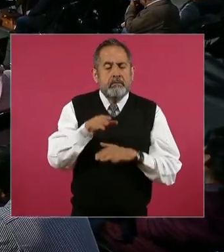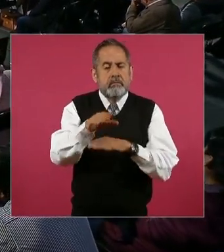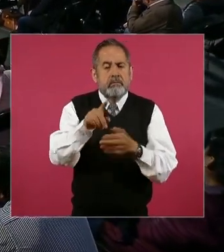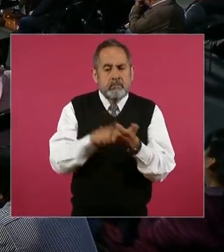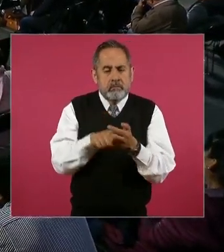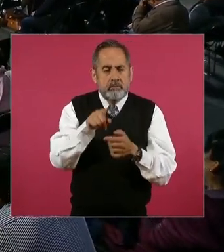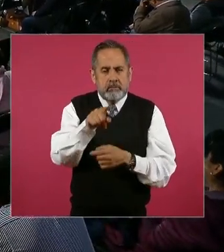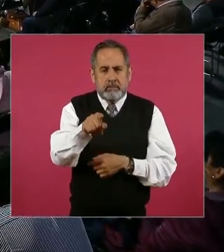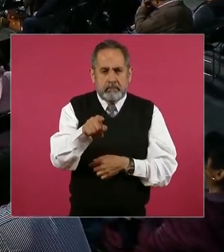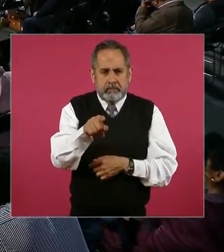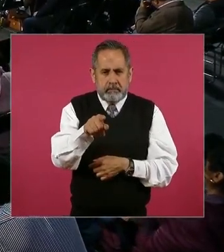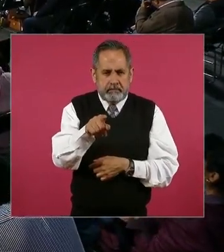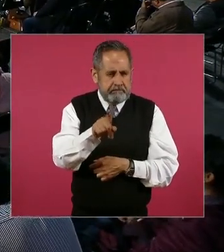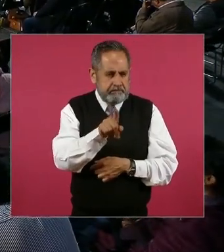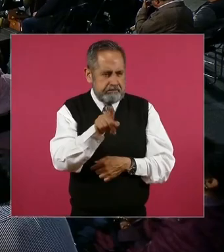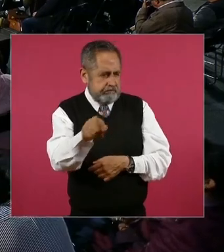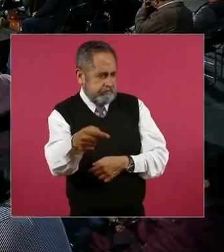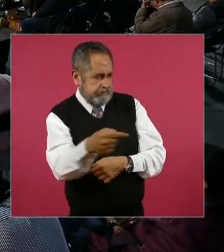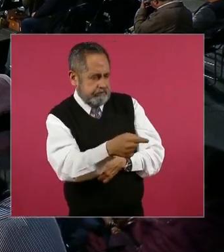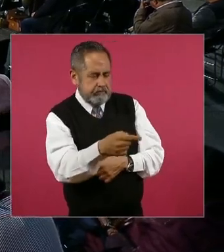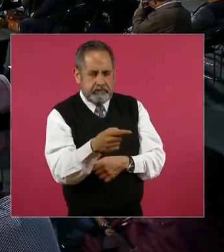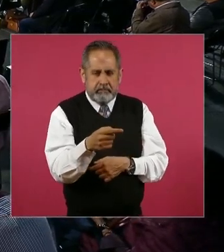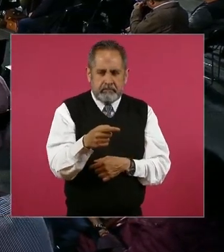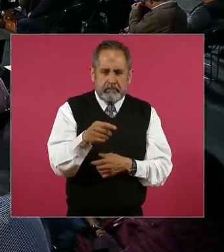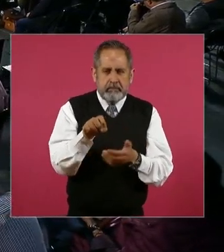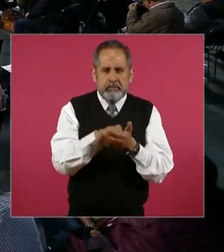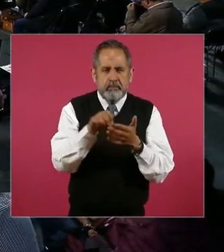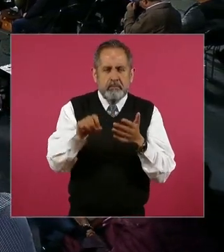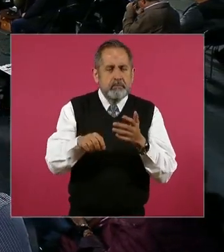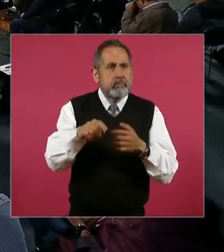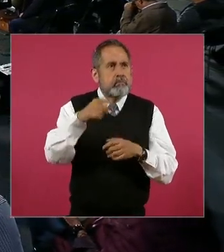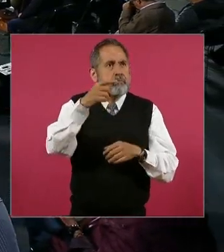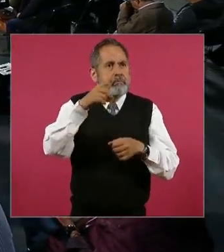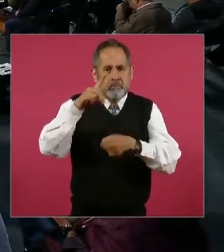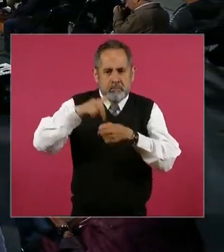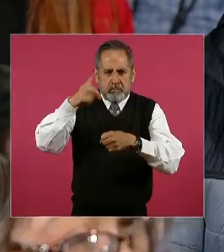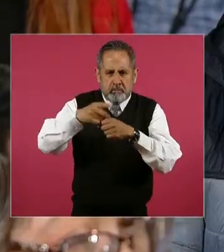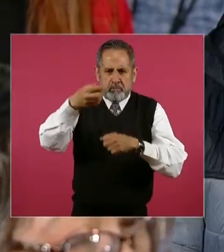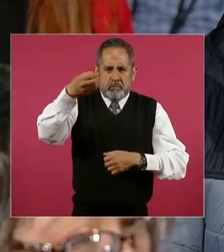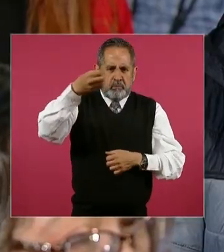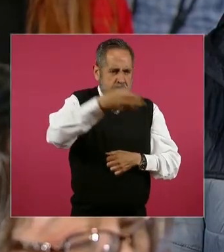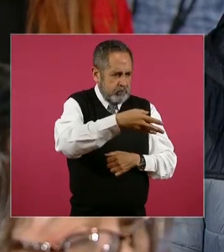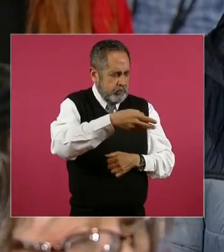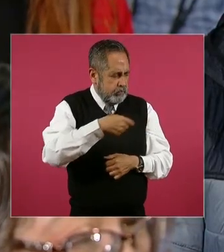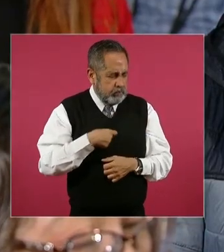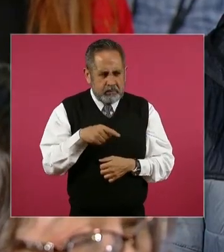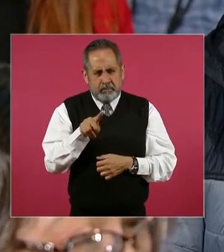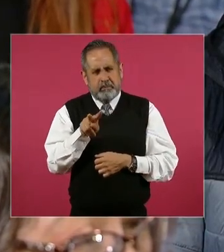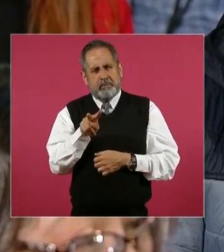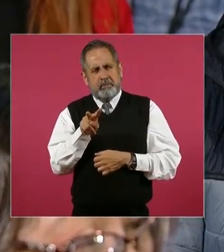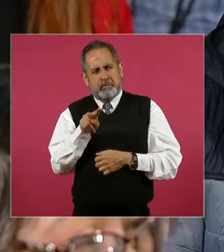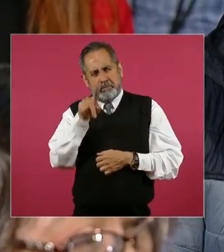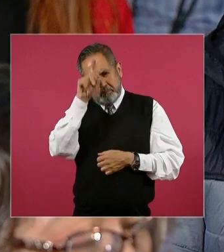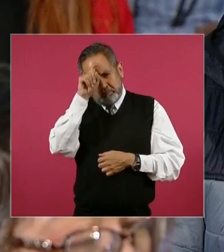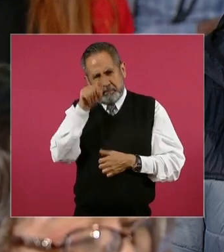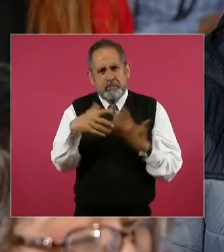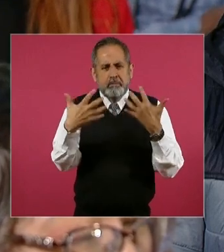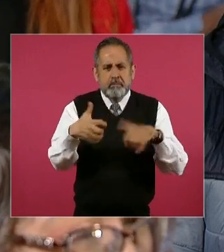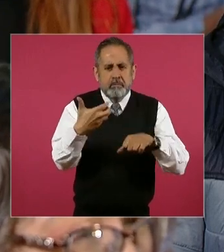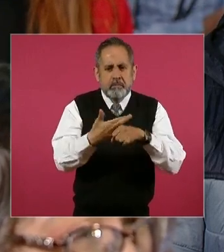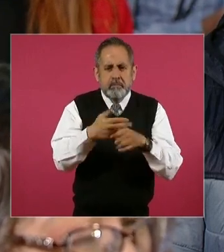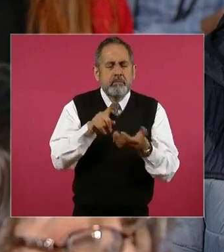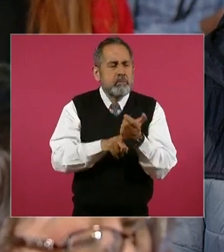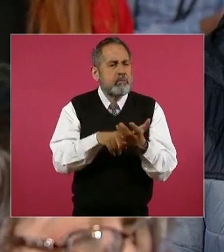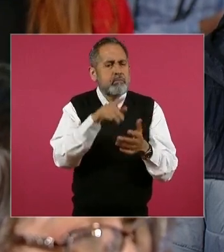esta triangulación de bueno esta a este envío y recepción de recursos ya la atención este de empresas